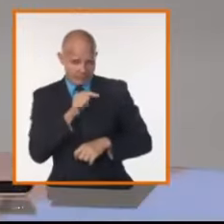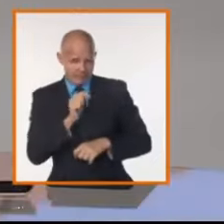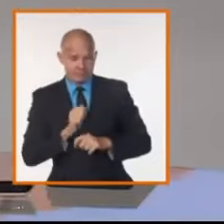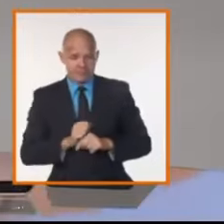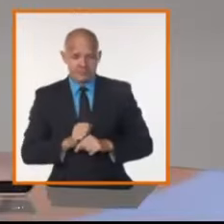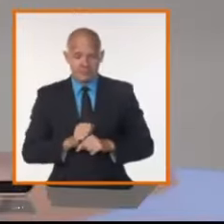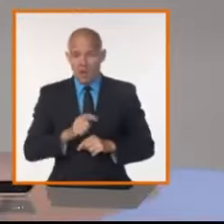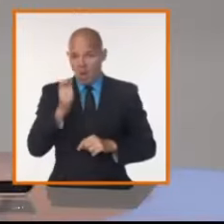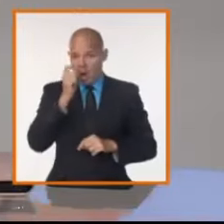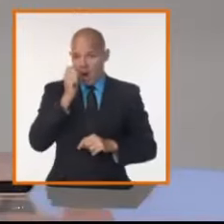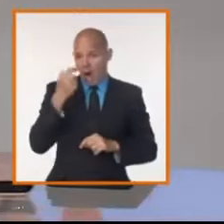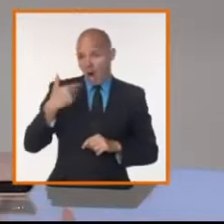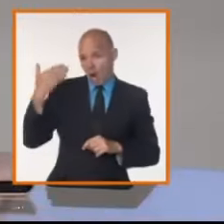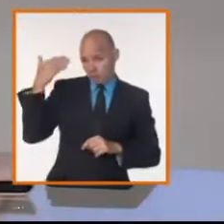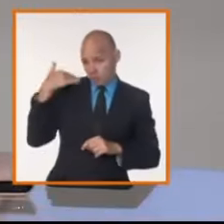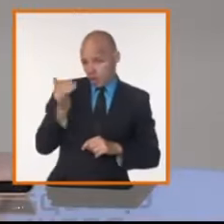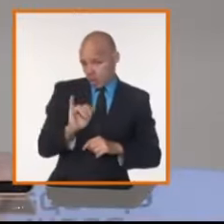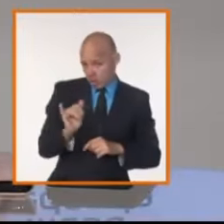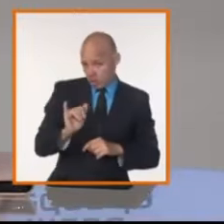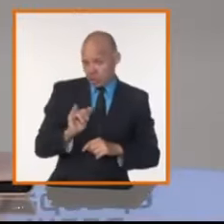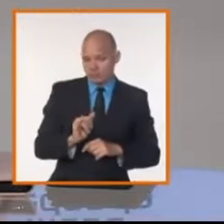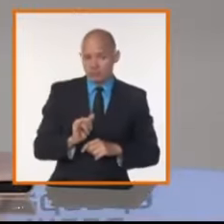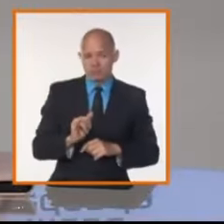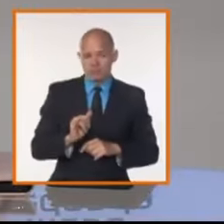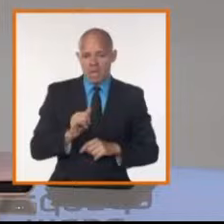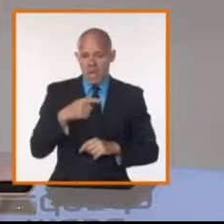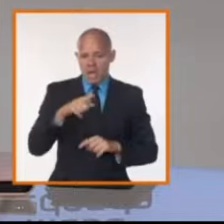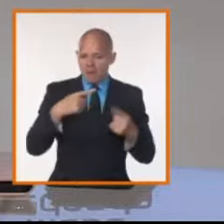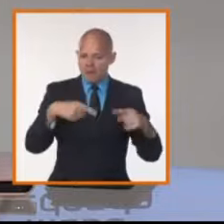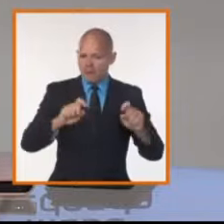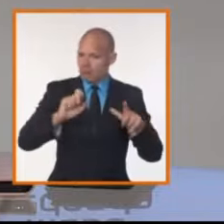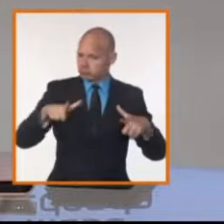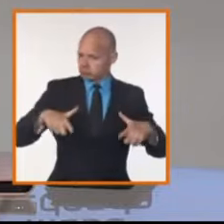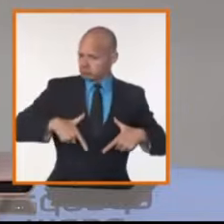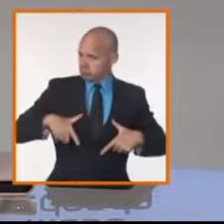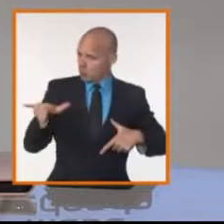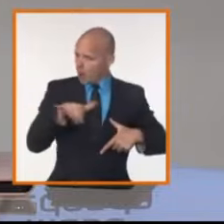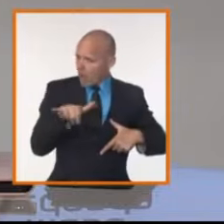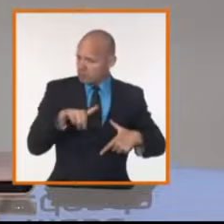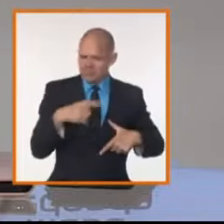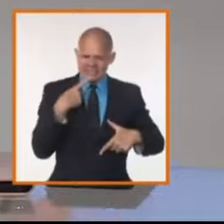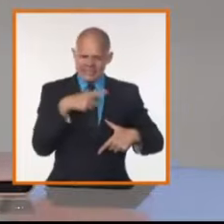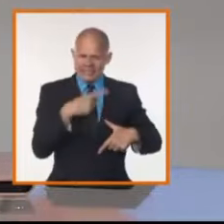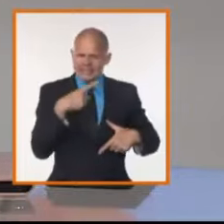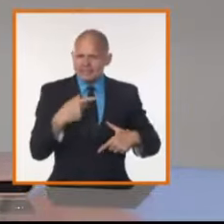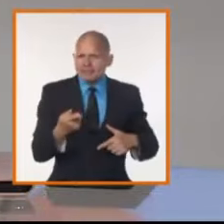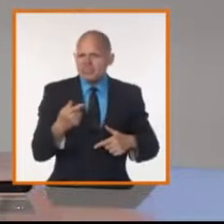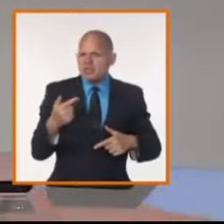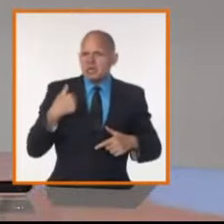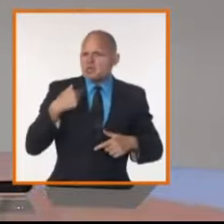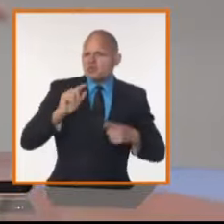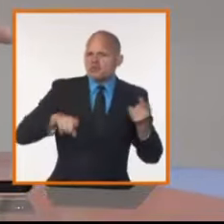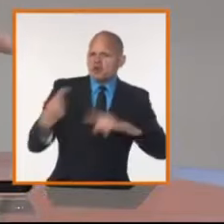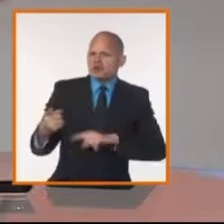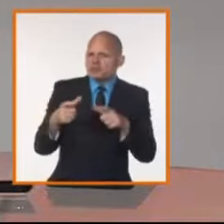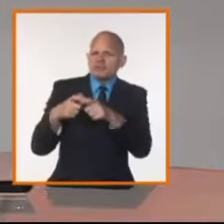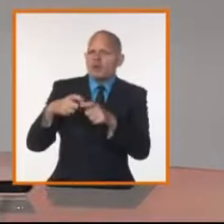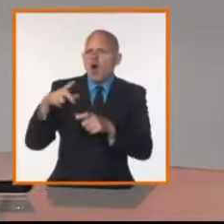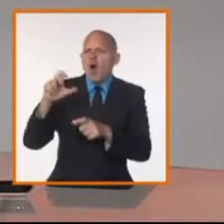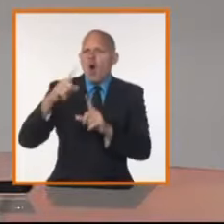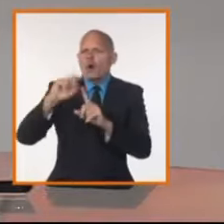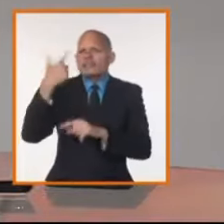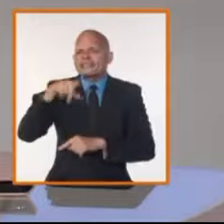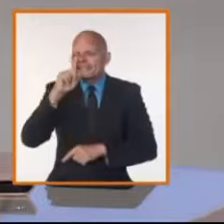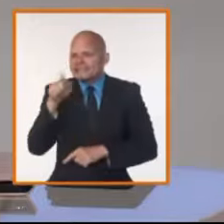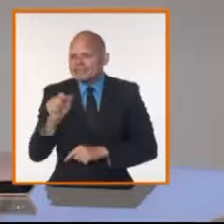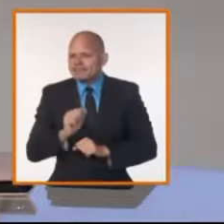electoral arremetió en contra de la organización para el tratado del Atlántico norte de la otá arremetió contra algunas